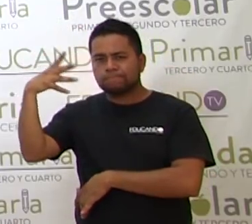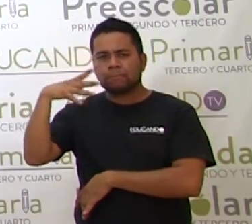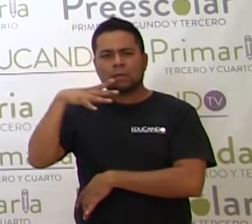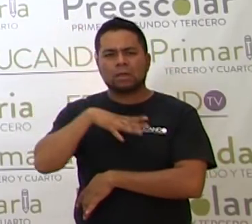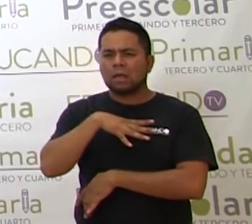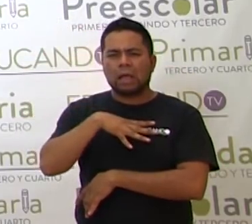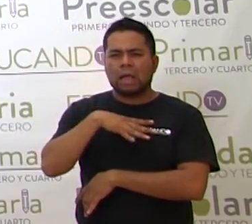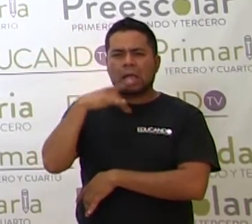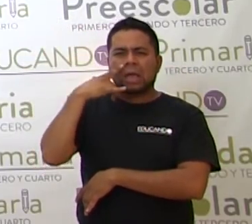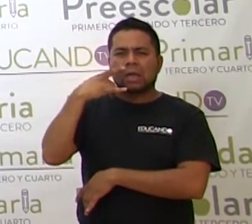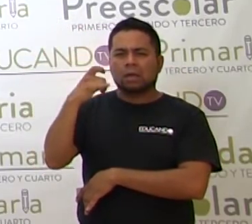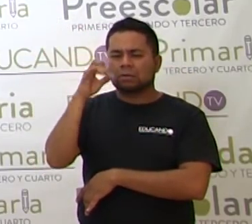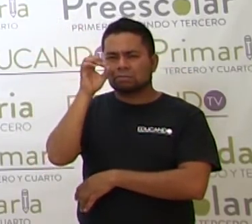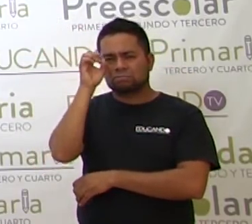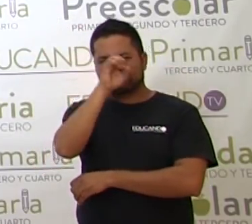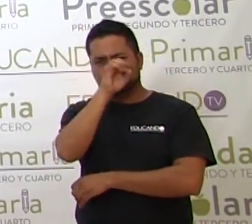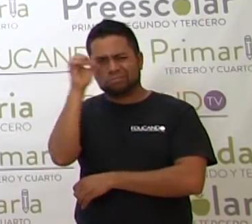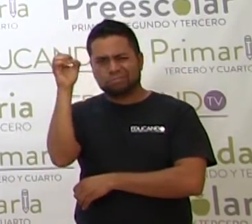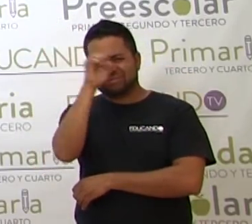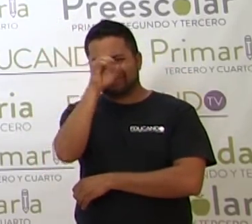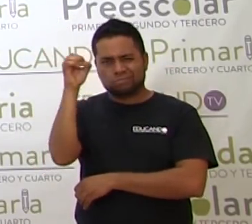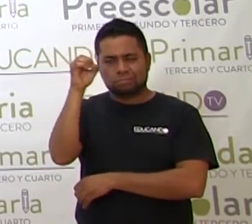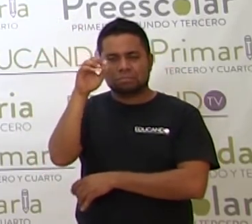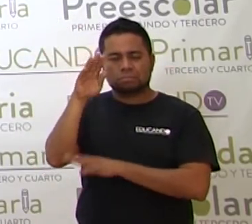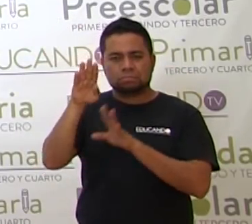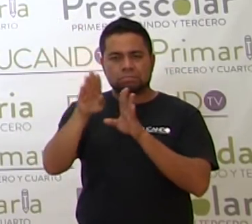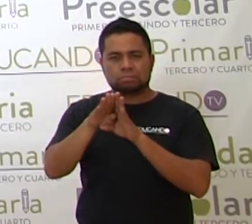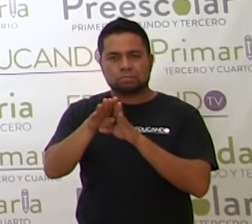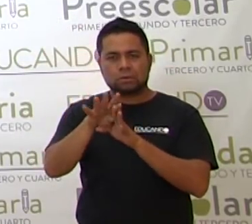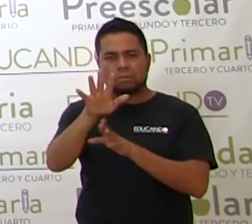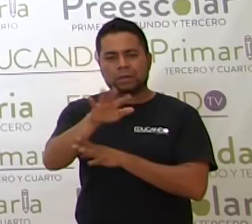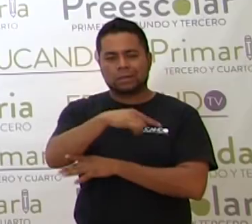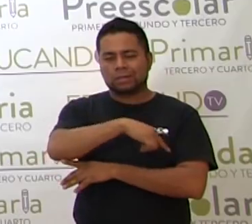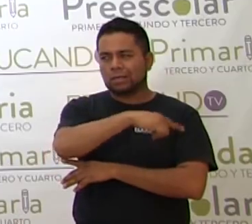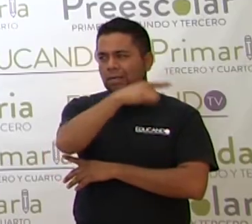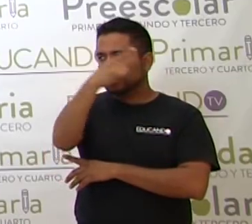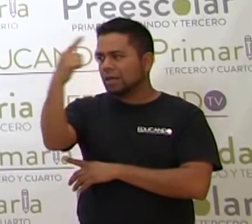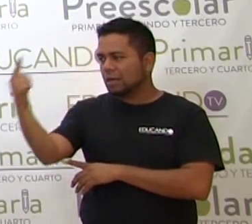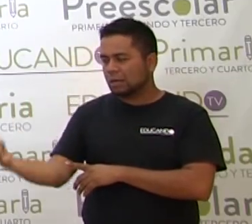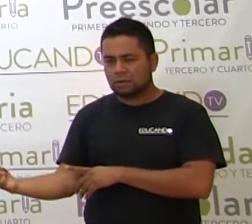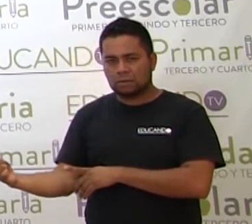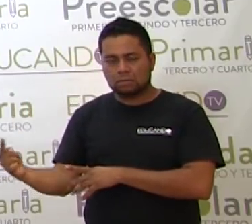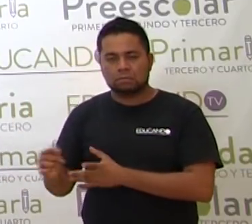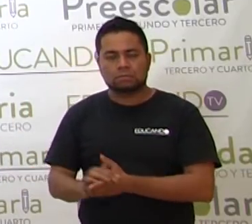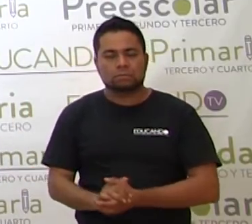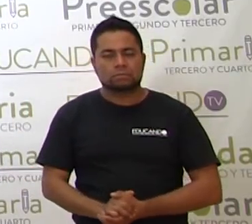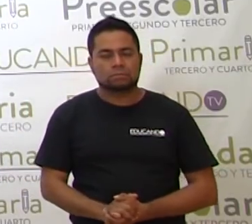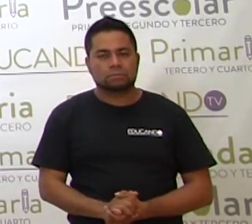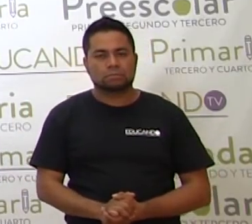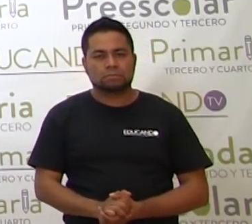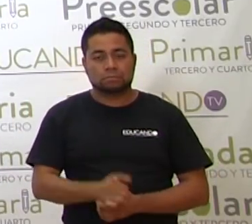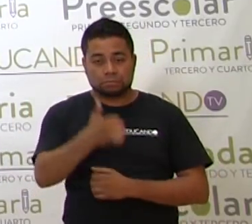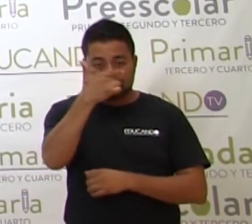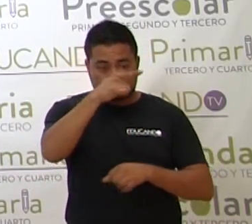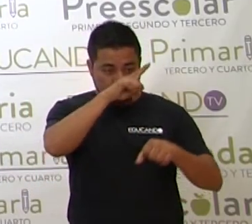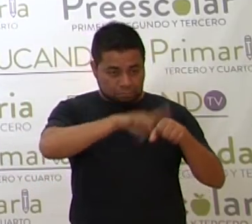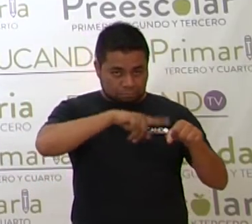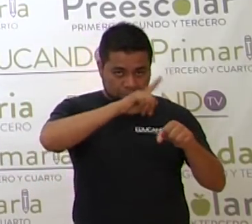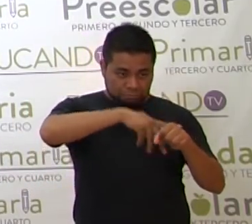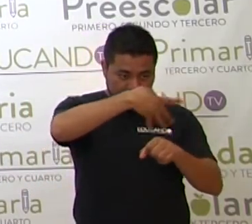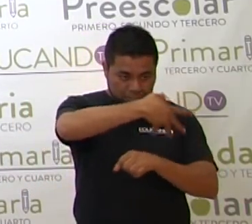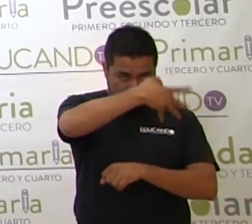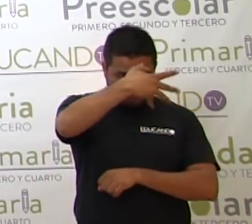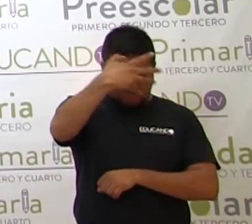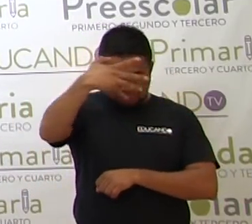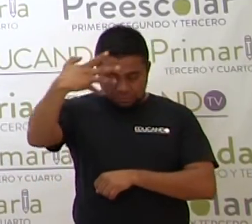óptico que presenta en forma de arco. Bien. Los 7 colores